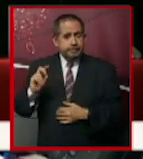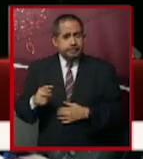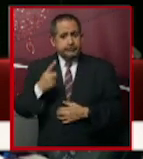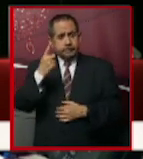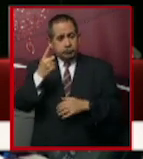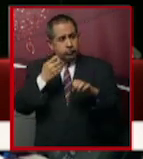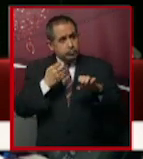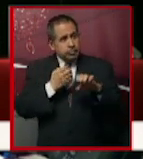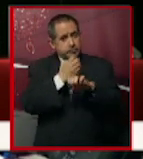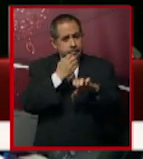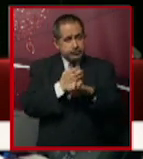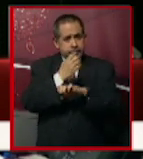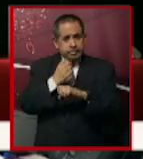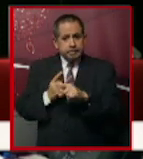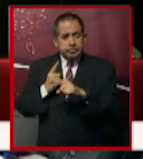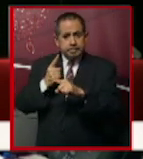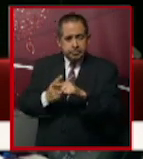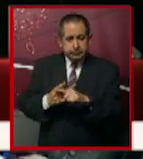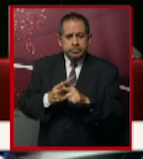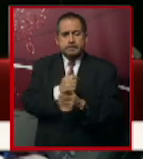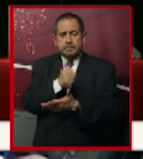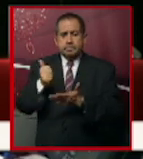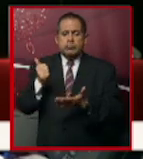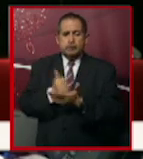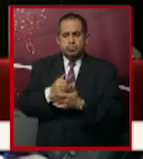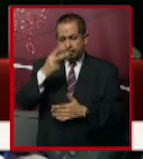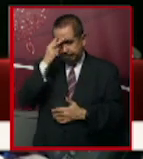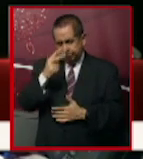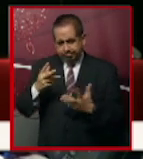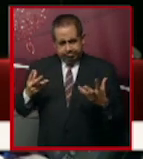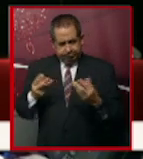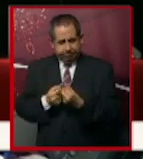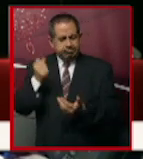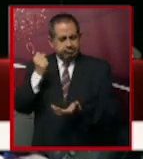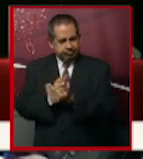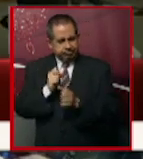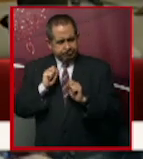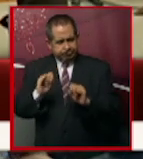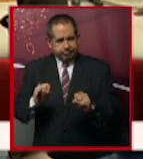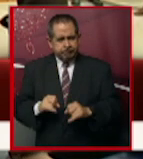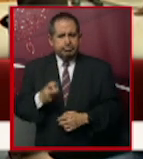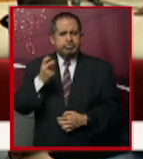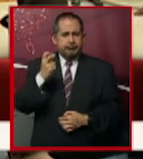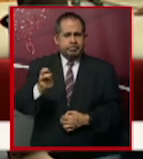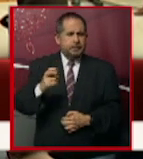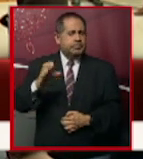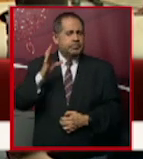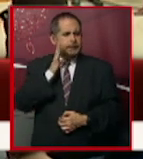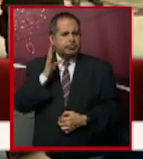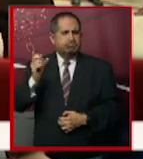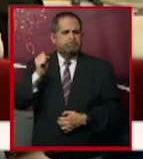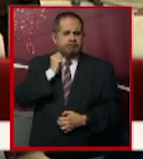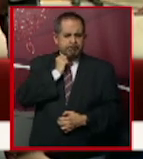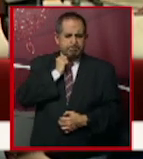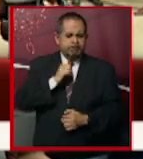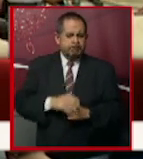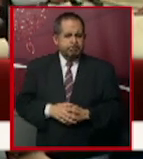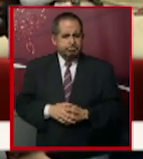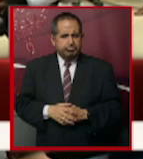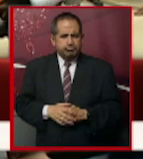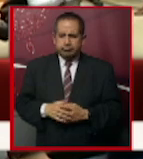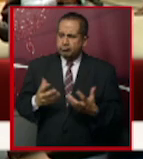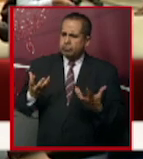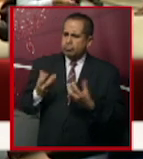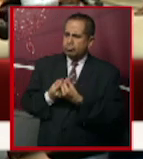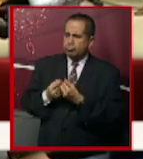legislaturas de los estados y de la Ciudad de México, la Cámara de Senadores, como integrante